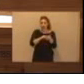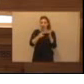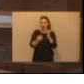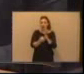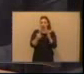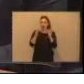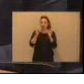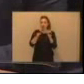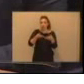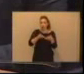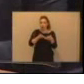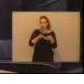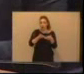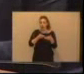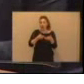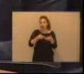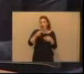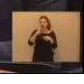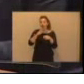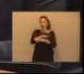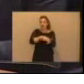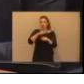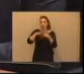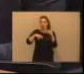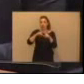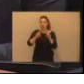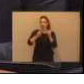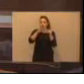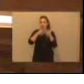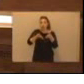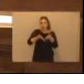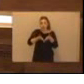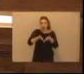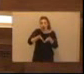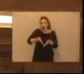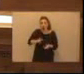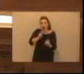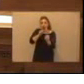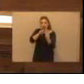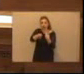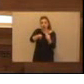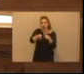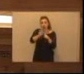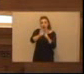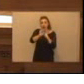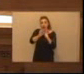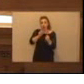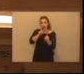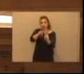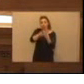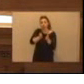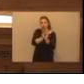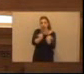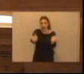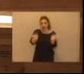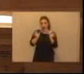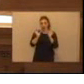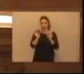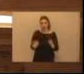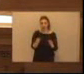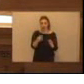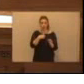Ministerio de Fomento en relación con una autovía de alta capacidad del Estado o de una red básica europea, como es la Y. Además,